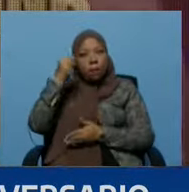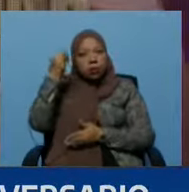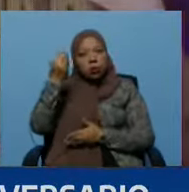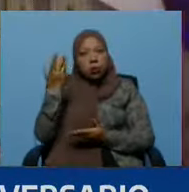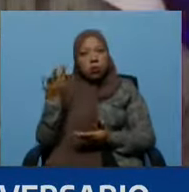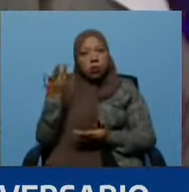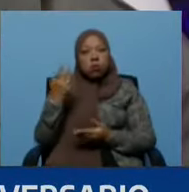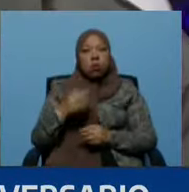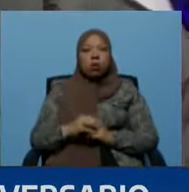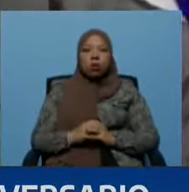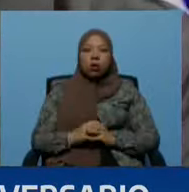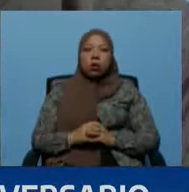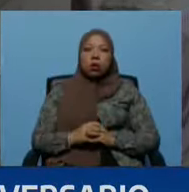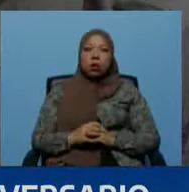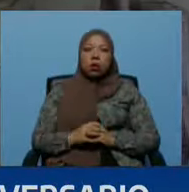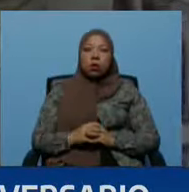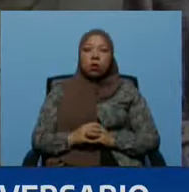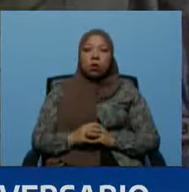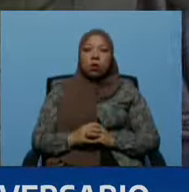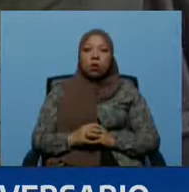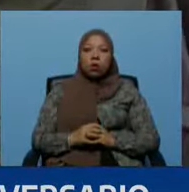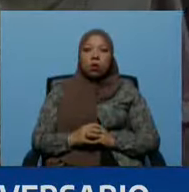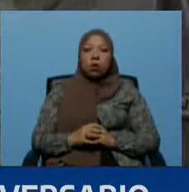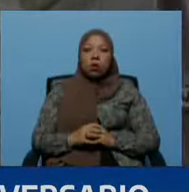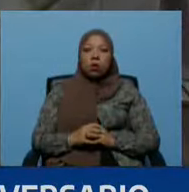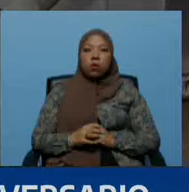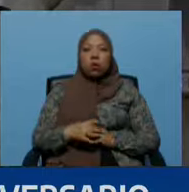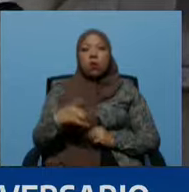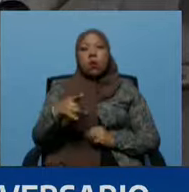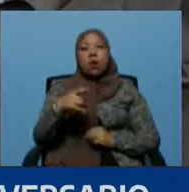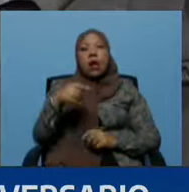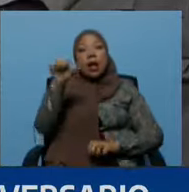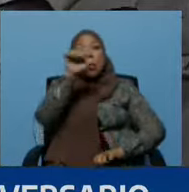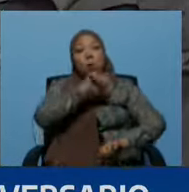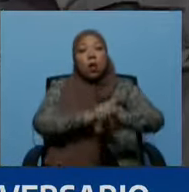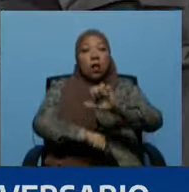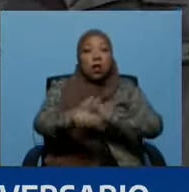a los mártires, a los caídos, a los heridos.